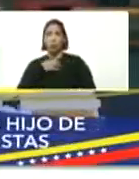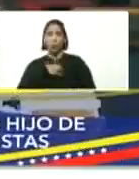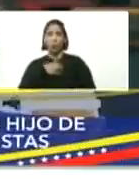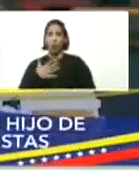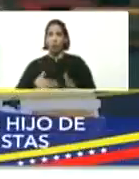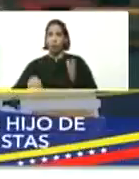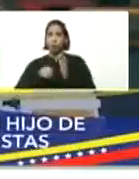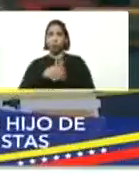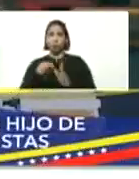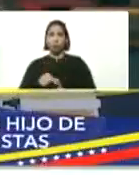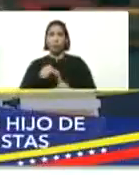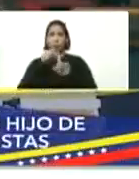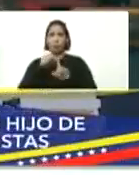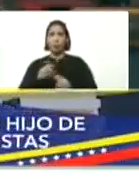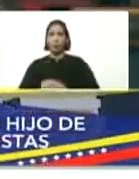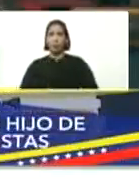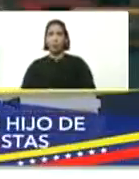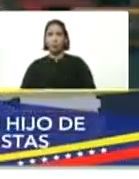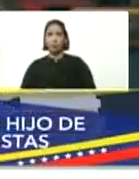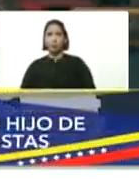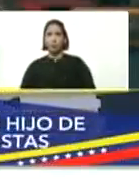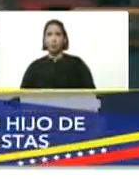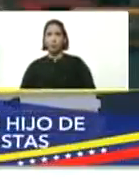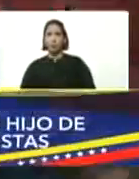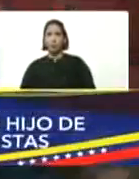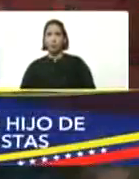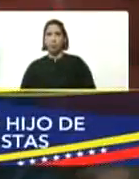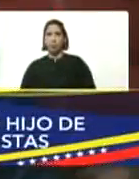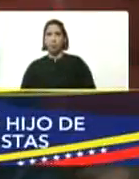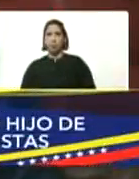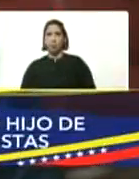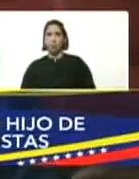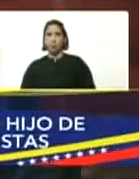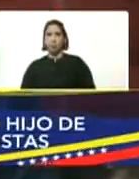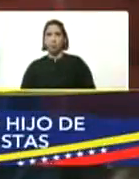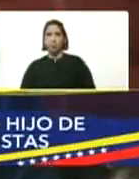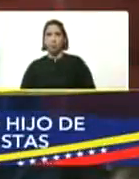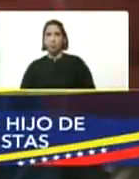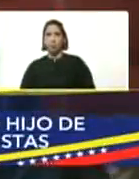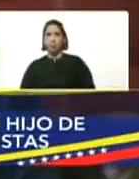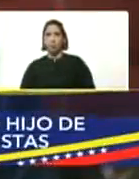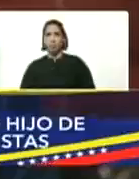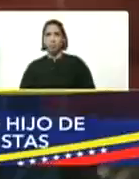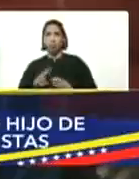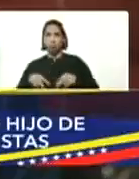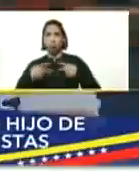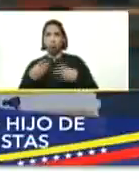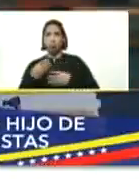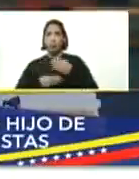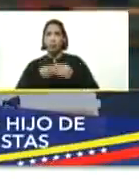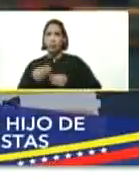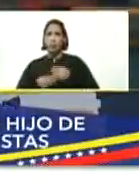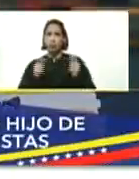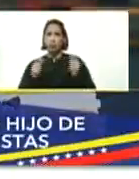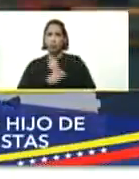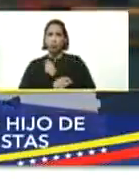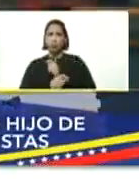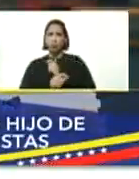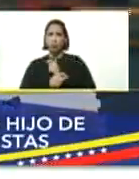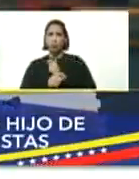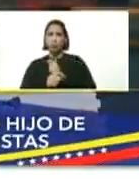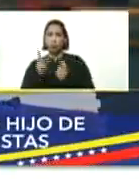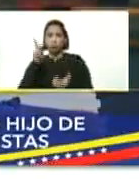reelegir. Con la enmienda que se hizo, volvió a